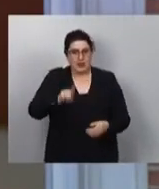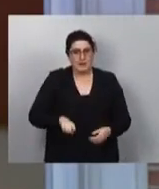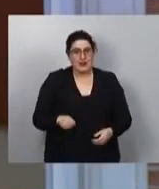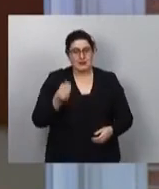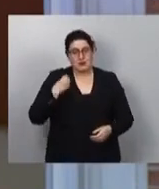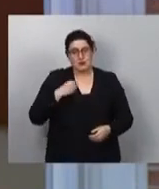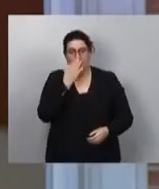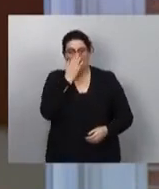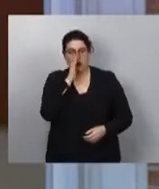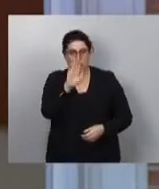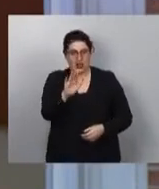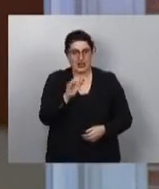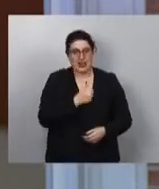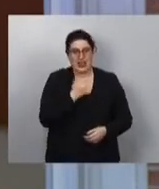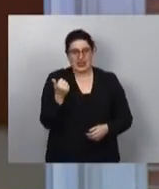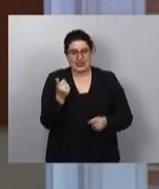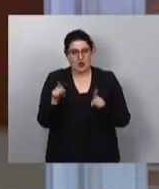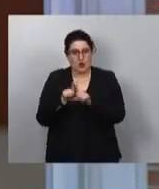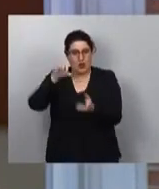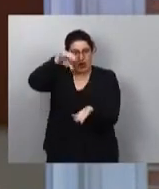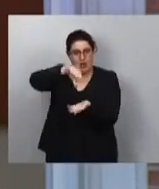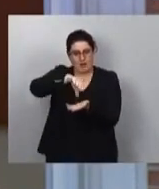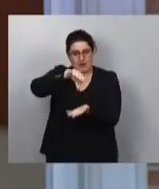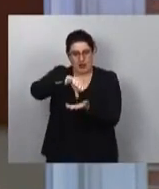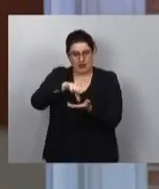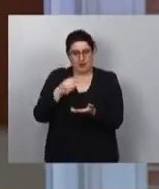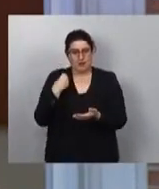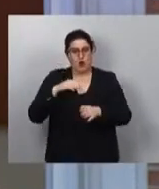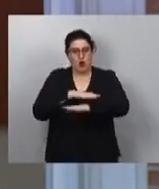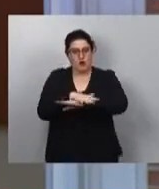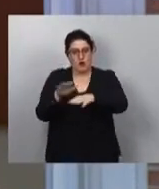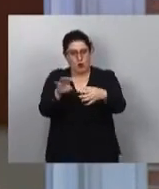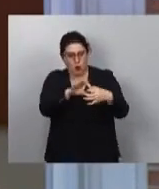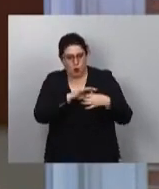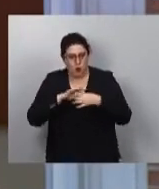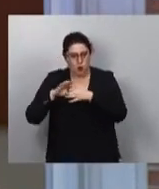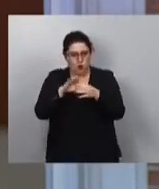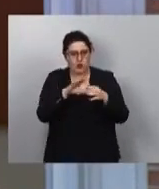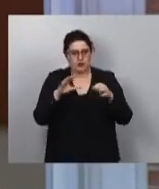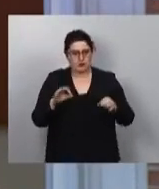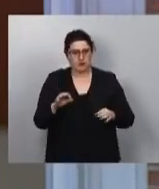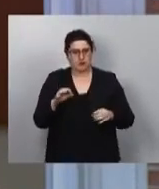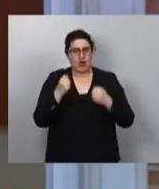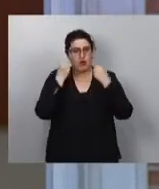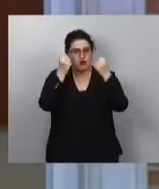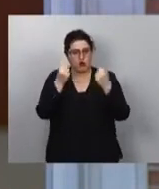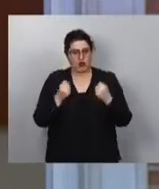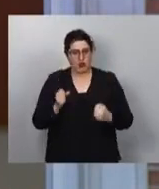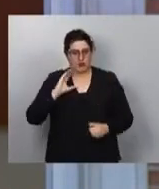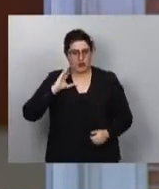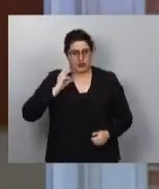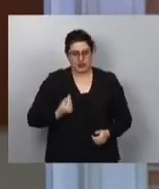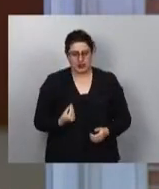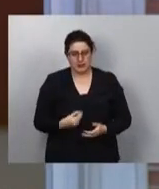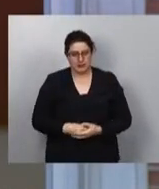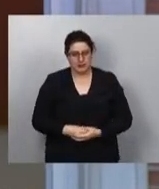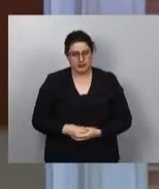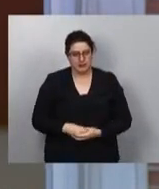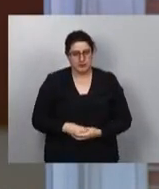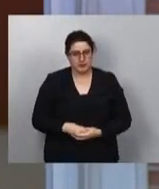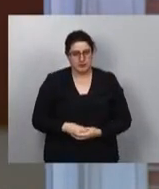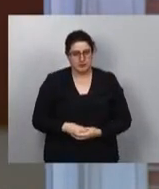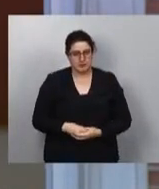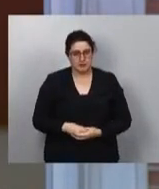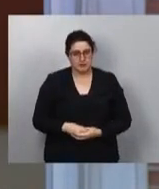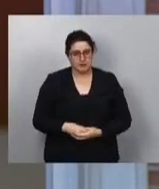a encargarse de todo lo que tiene que ver con el mantenimiento de los carros de combate leopard y luego por otra parte también hay dinero como vemos para comprar acciones de